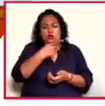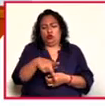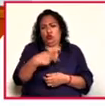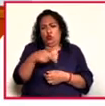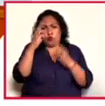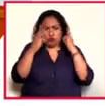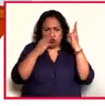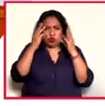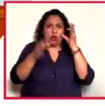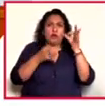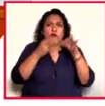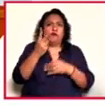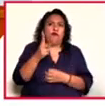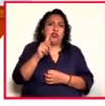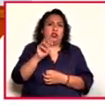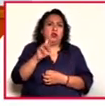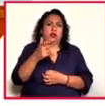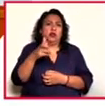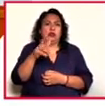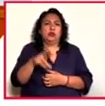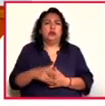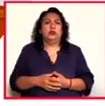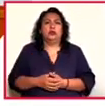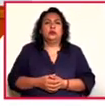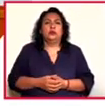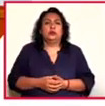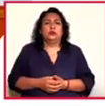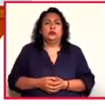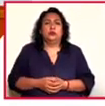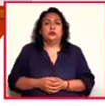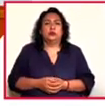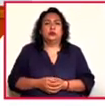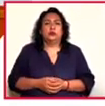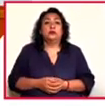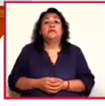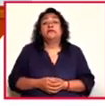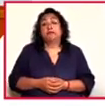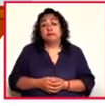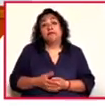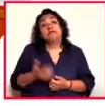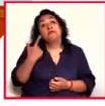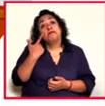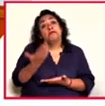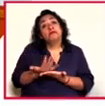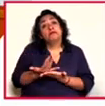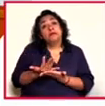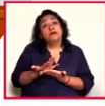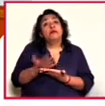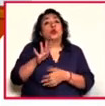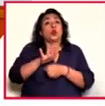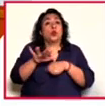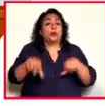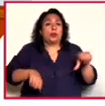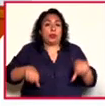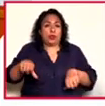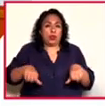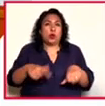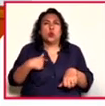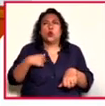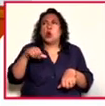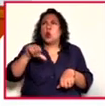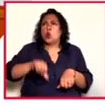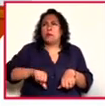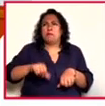Noticias 22, Víctor Gaspar. Bueno, pues estaremos pendientes de estas actividades. Y un día como hoy, pero